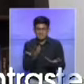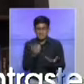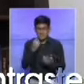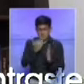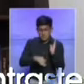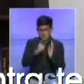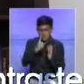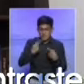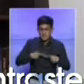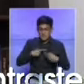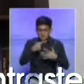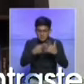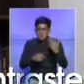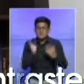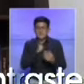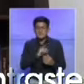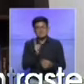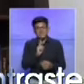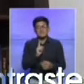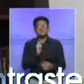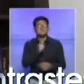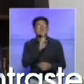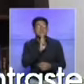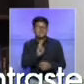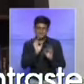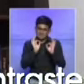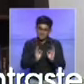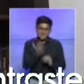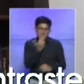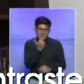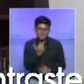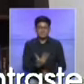para acceder y desempeñar el cargo. Ahora doy cuenta.